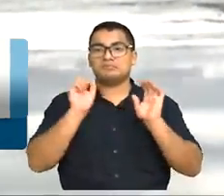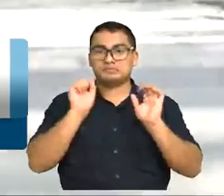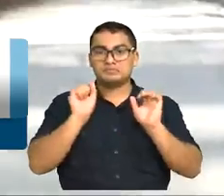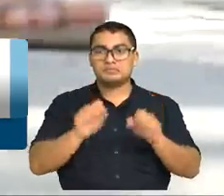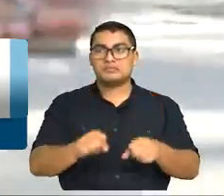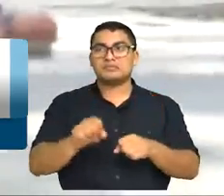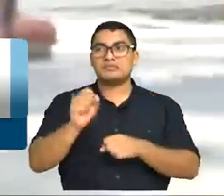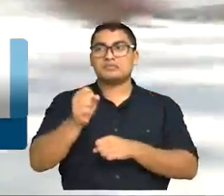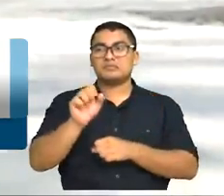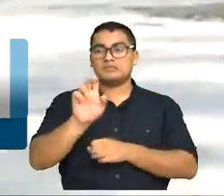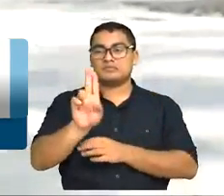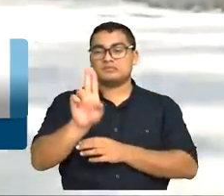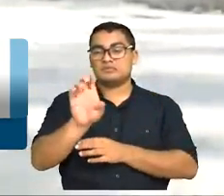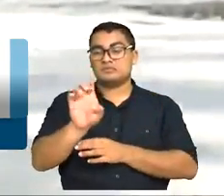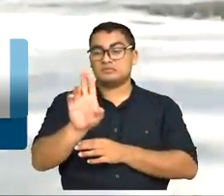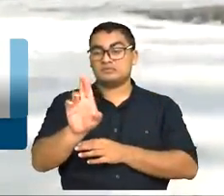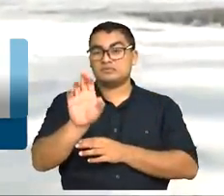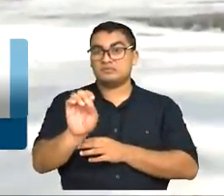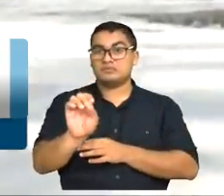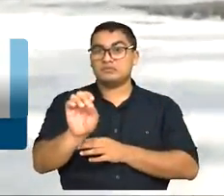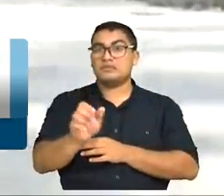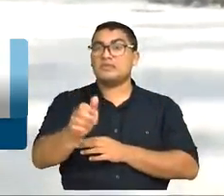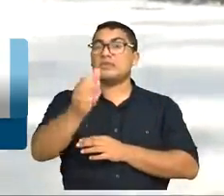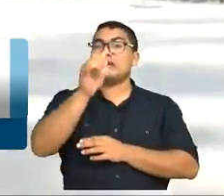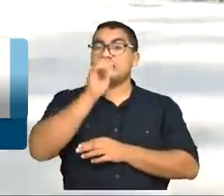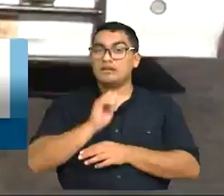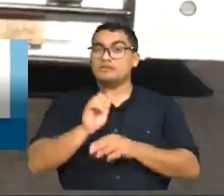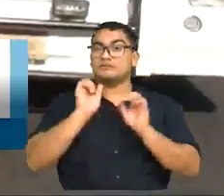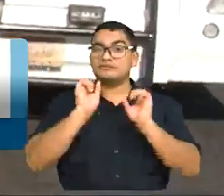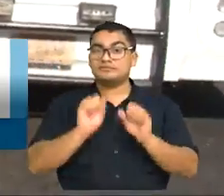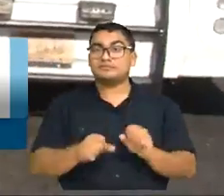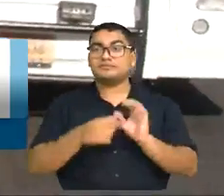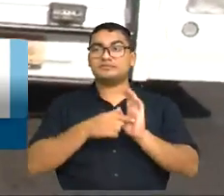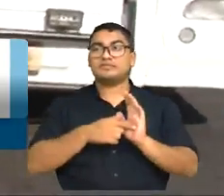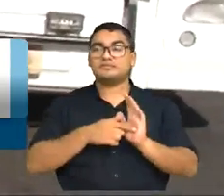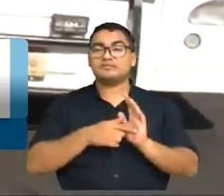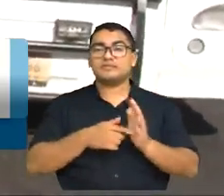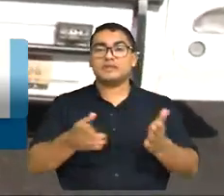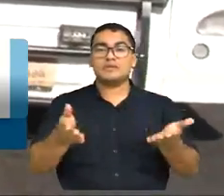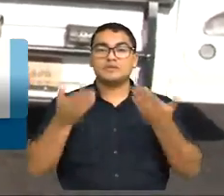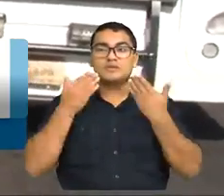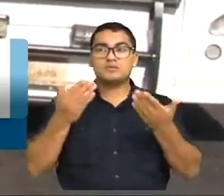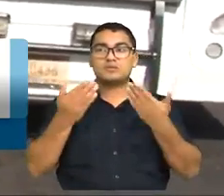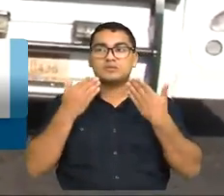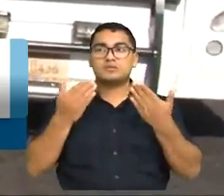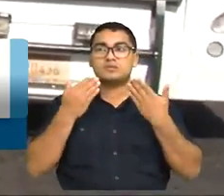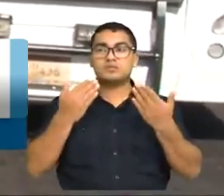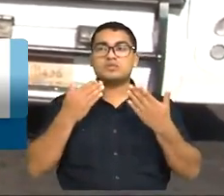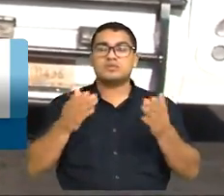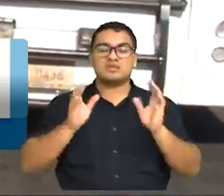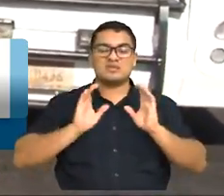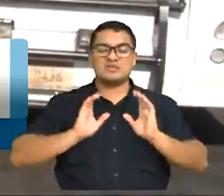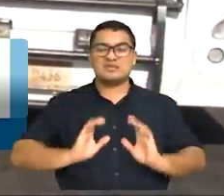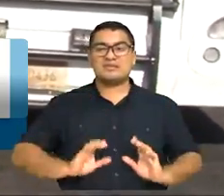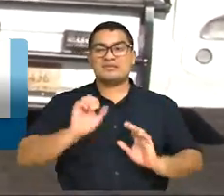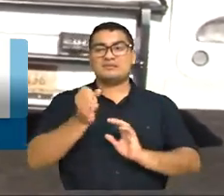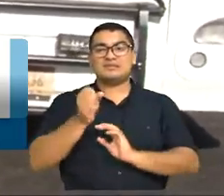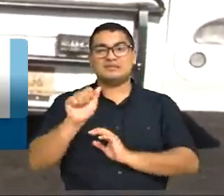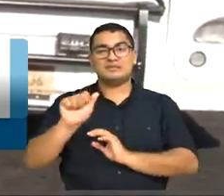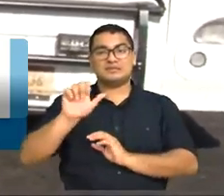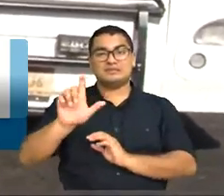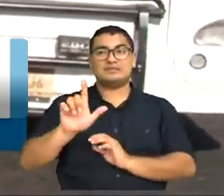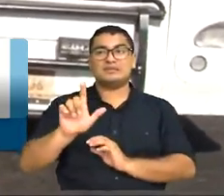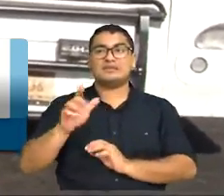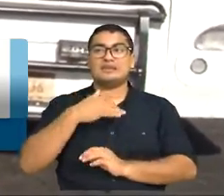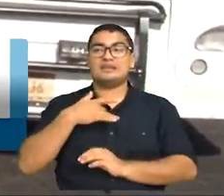Suero principalmente. Lo que pasa es que con el golpe de calor, aparte de perder líquido, perdemos sales, que son necesarias, que el agua no